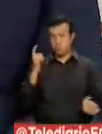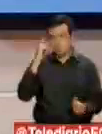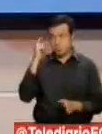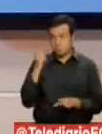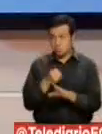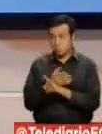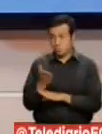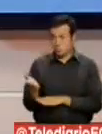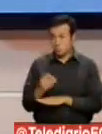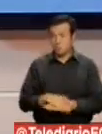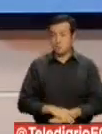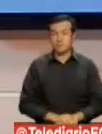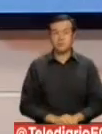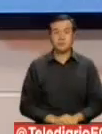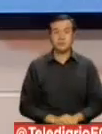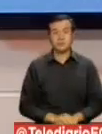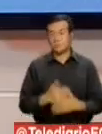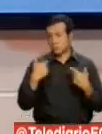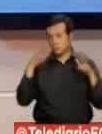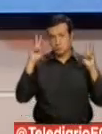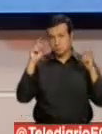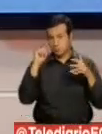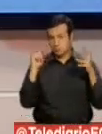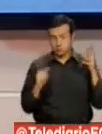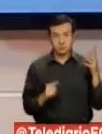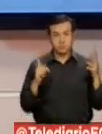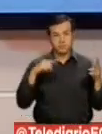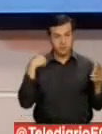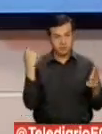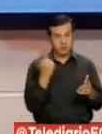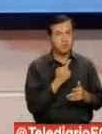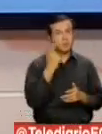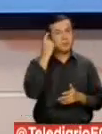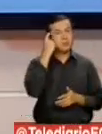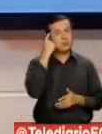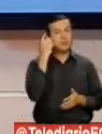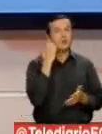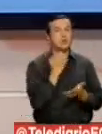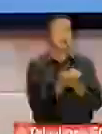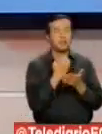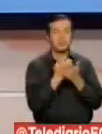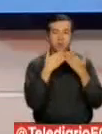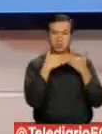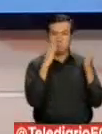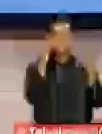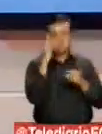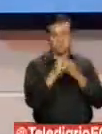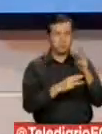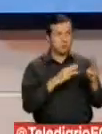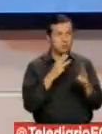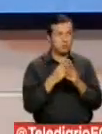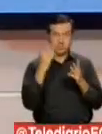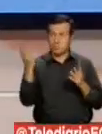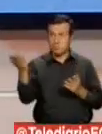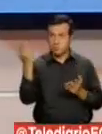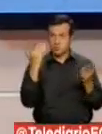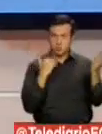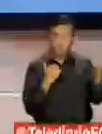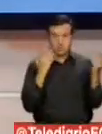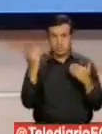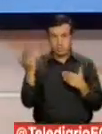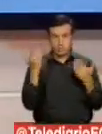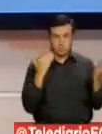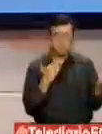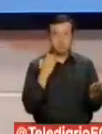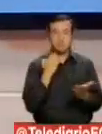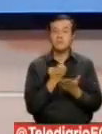recomienda? Bueno, nosotros, ¿a cualquier costo? Nosotros creemos en una economía abierta al mundo y que el mundo venga acá. ¿Sí?